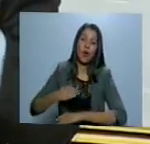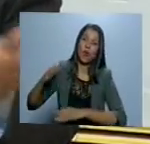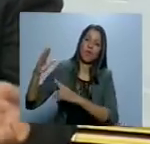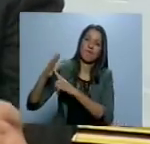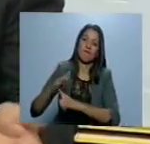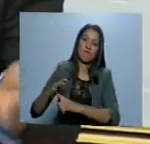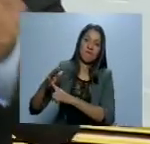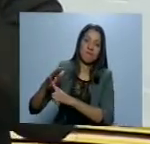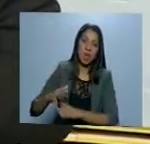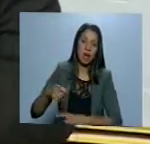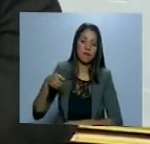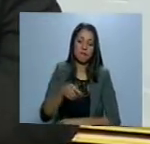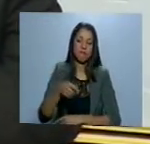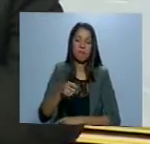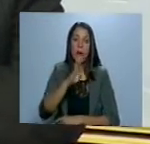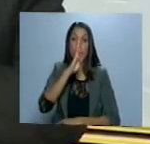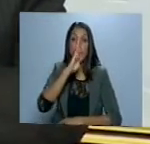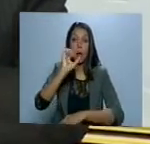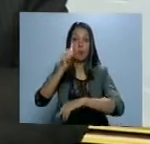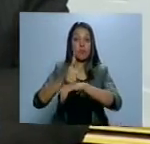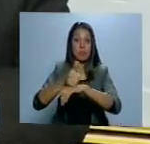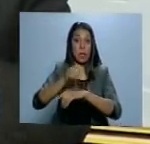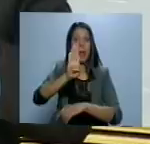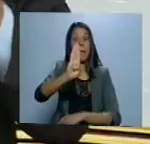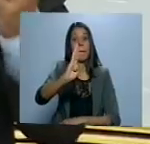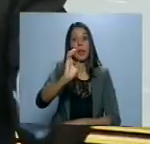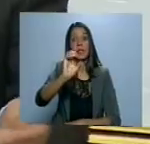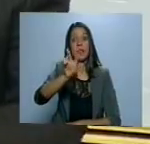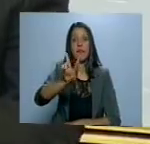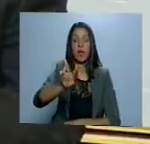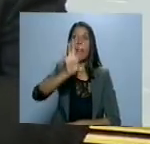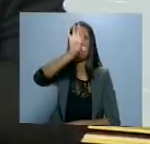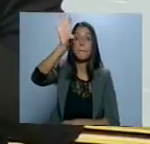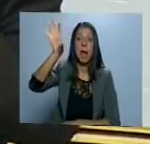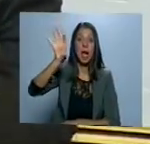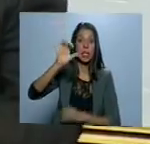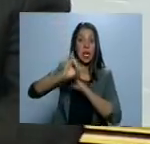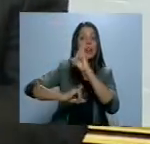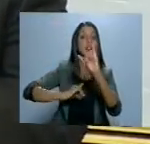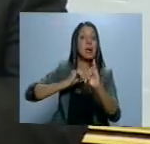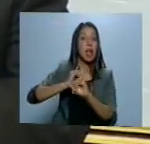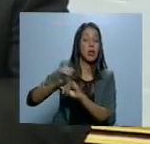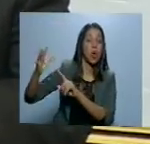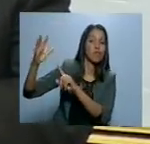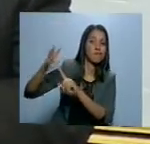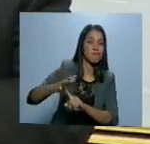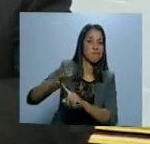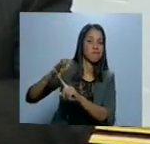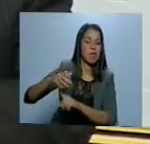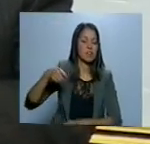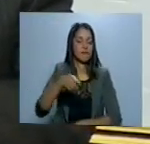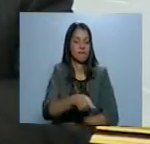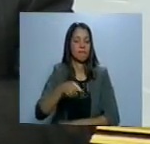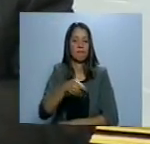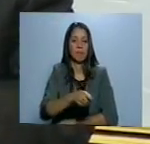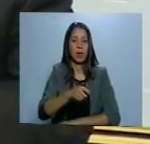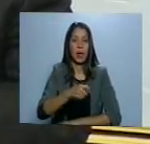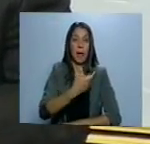venezolana nacional e internacional. Se ha atacado a cada uno de los presidentes del Banco Central de